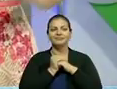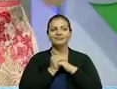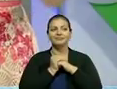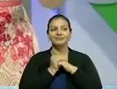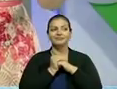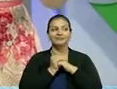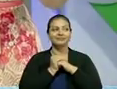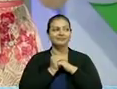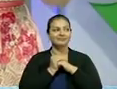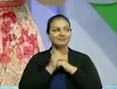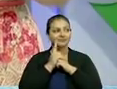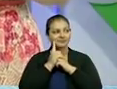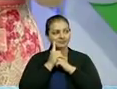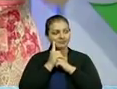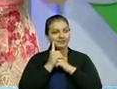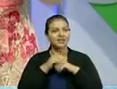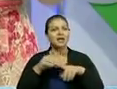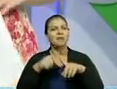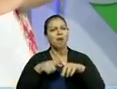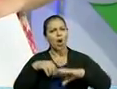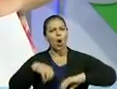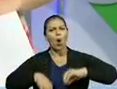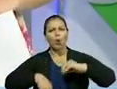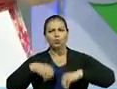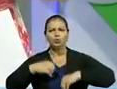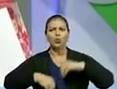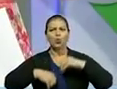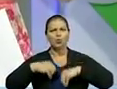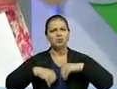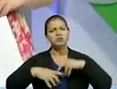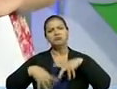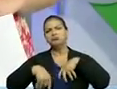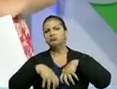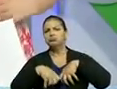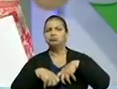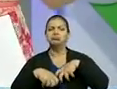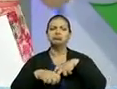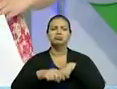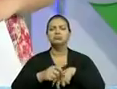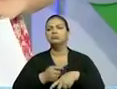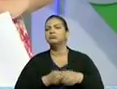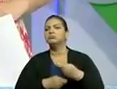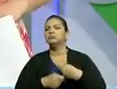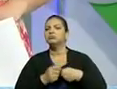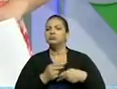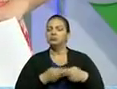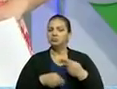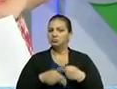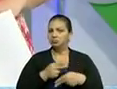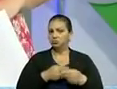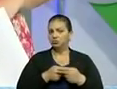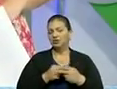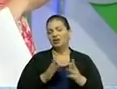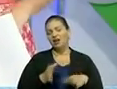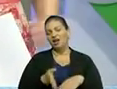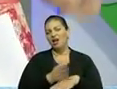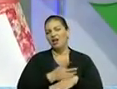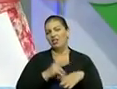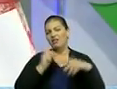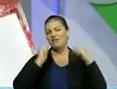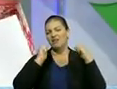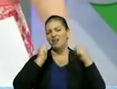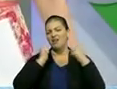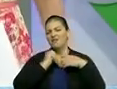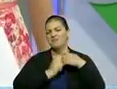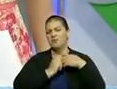reactivado porque en octubre estuvo un poquito. Como que. Alejado, obviamente, por todo se le alejaron los negocios. Pero de nuevo, con